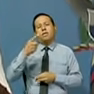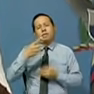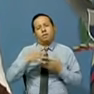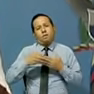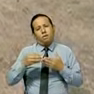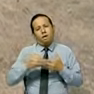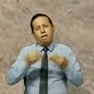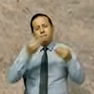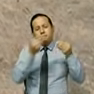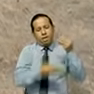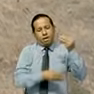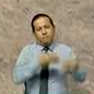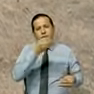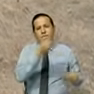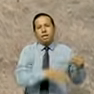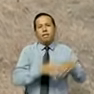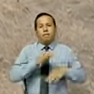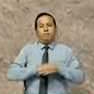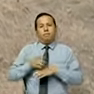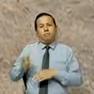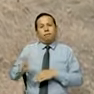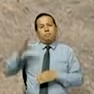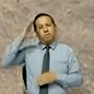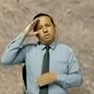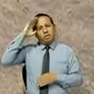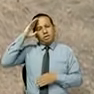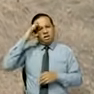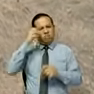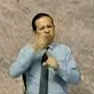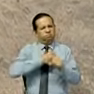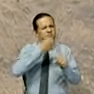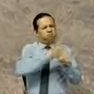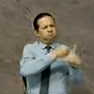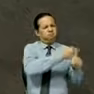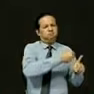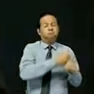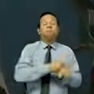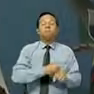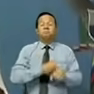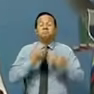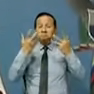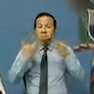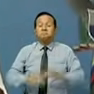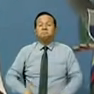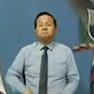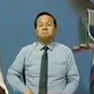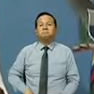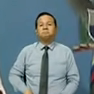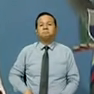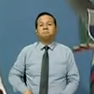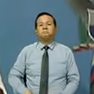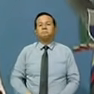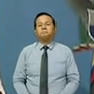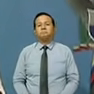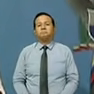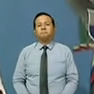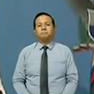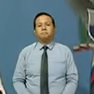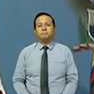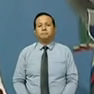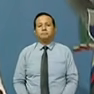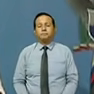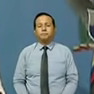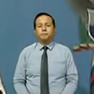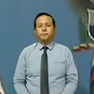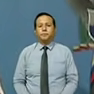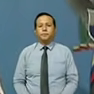del país. Este es el trabajo que viene realizando la Policía Nacional con el fin de evitar que estas sustancias sujetas a la fiscalización caigan en manos